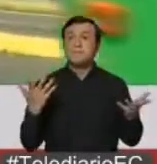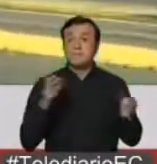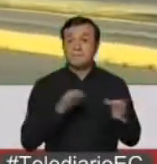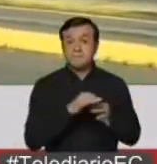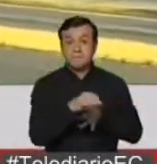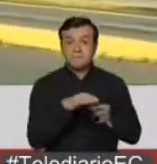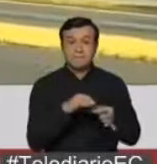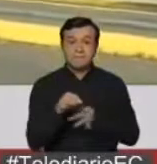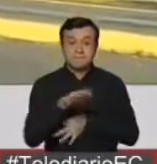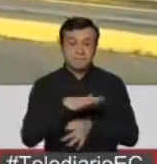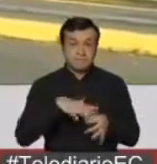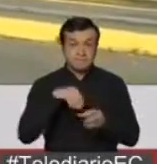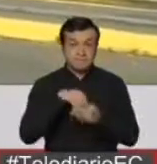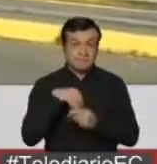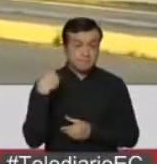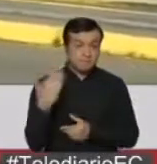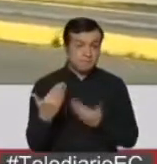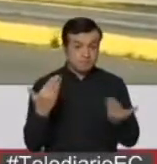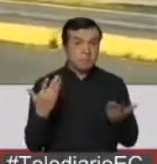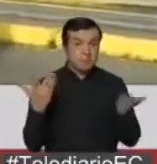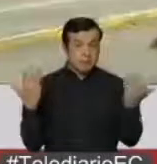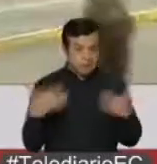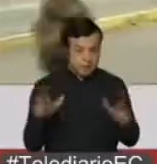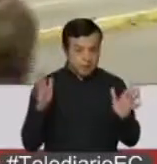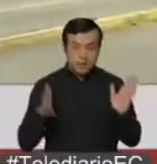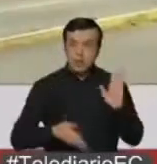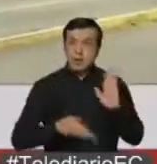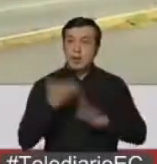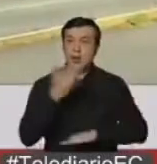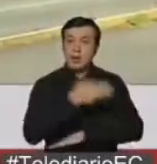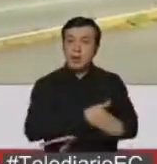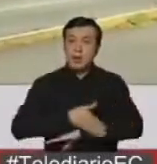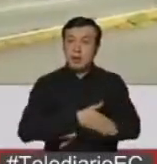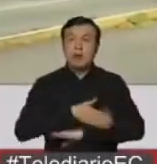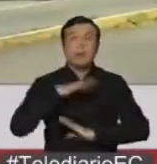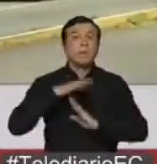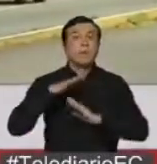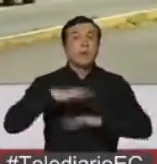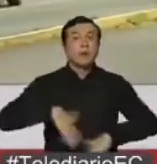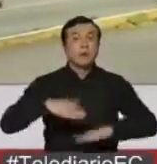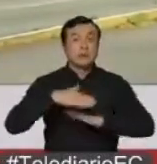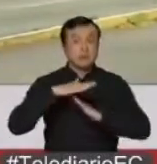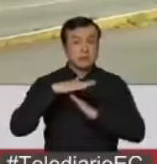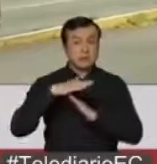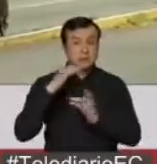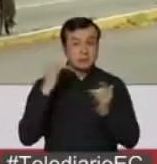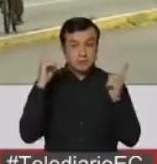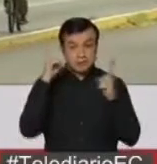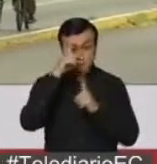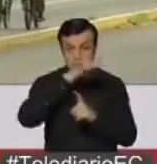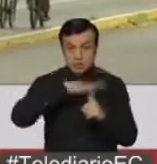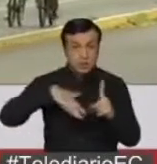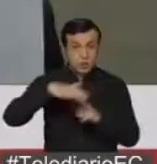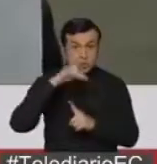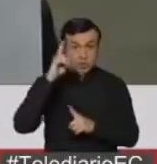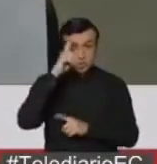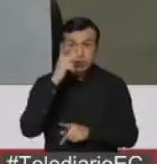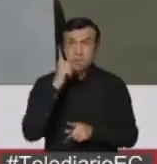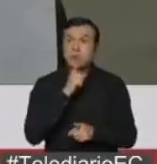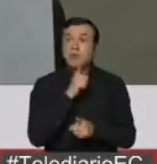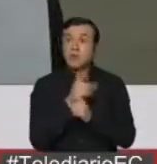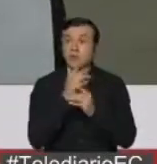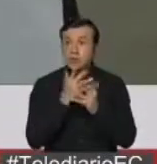intracantonal y urbano combinado salieron a las calles. Lo hicieron de forma pacífica por la difícil situación económica que ha causado la pandemia